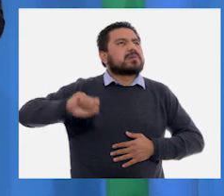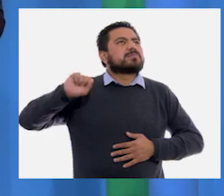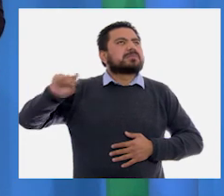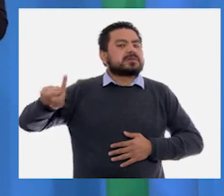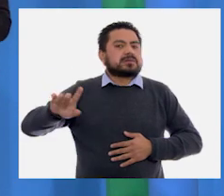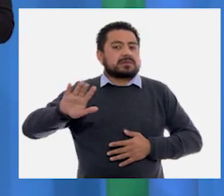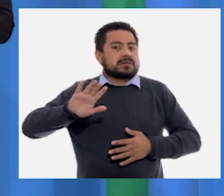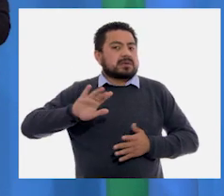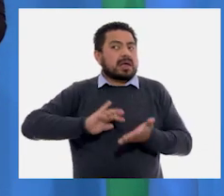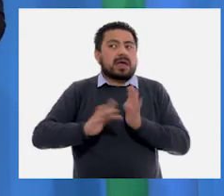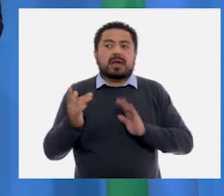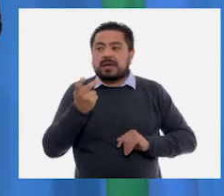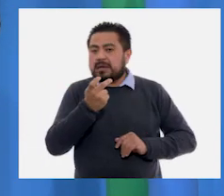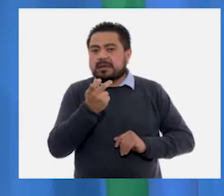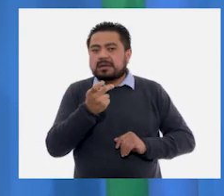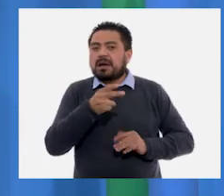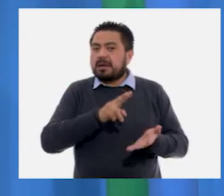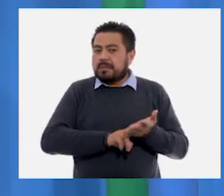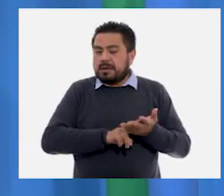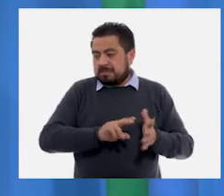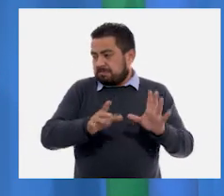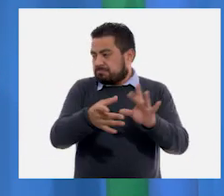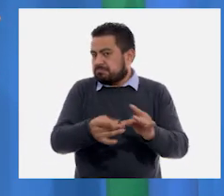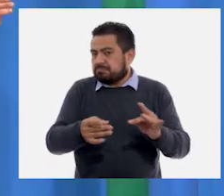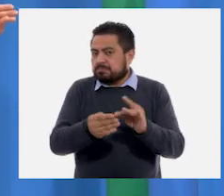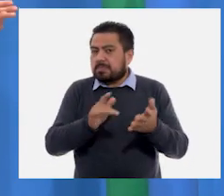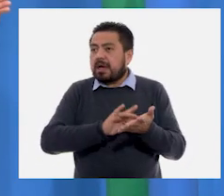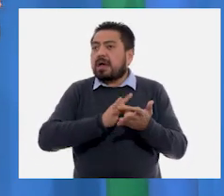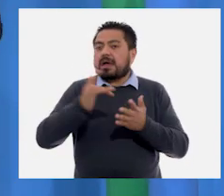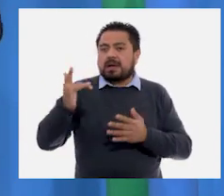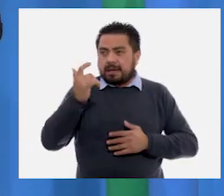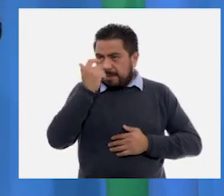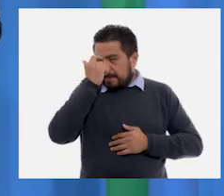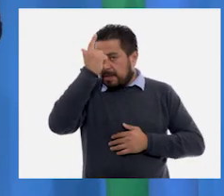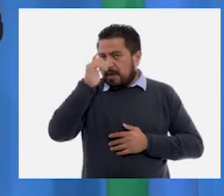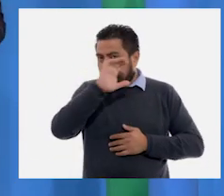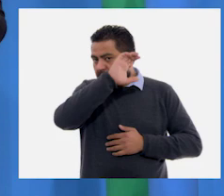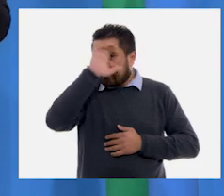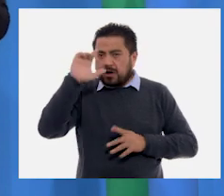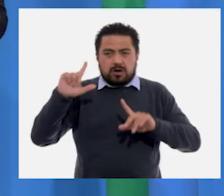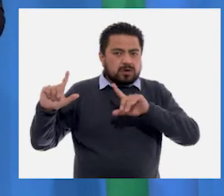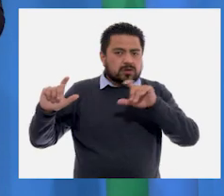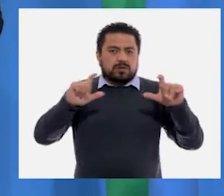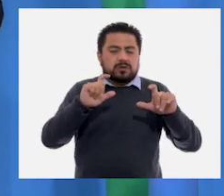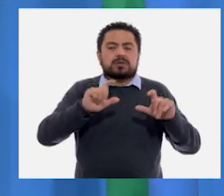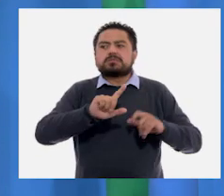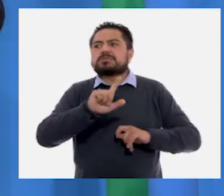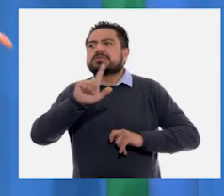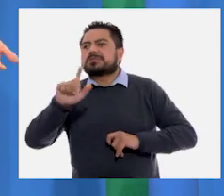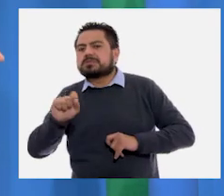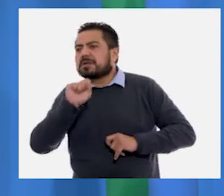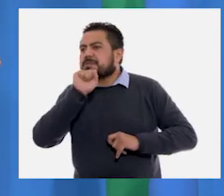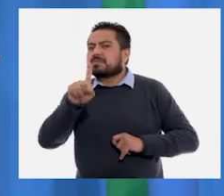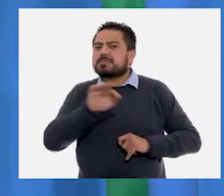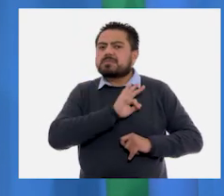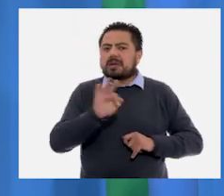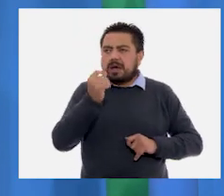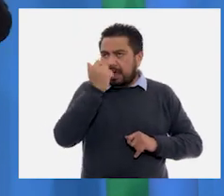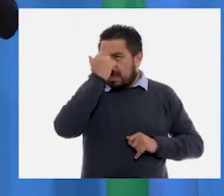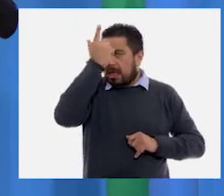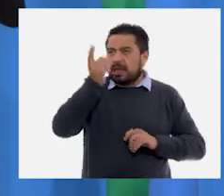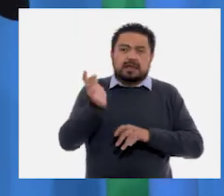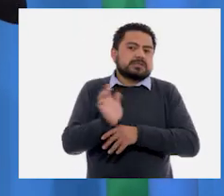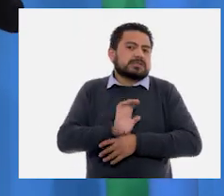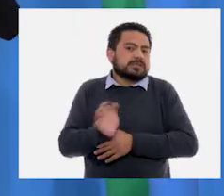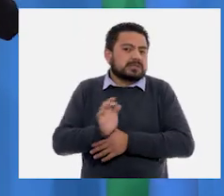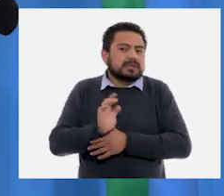Por cierto, vale mucho la pena mencionar que fue gracias a la invención de la fotografía que después también se pudo inventar el cine,